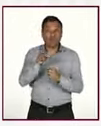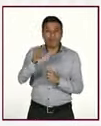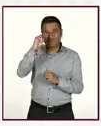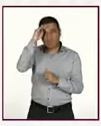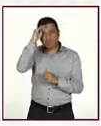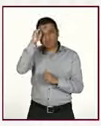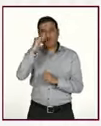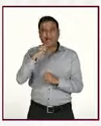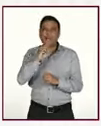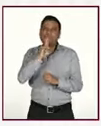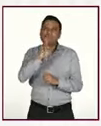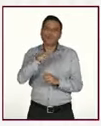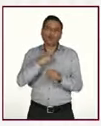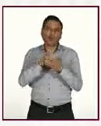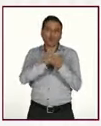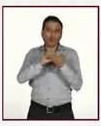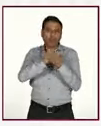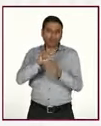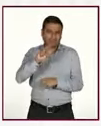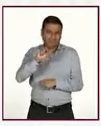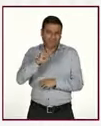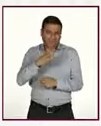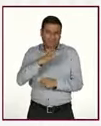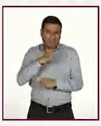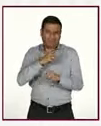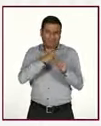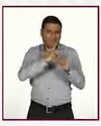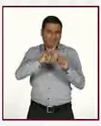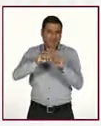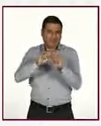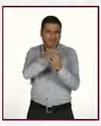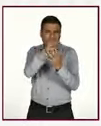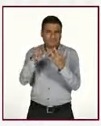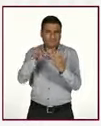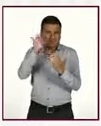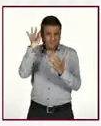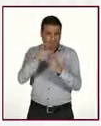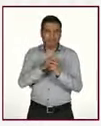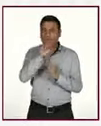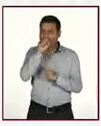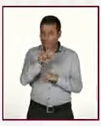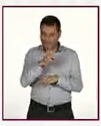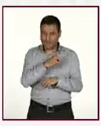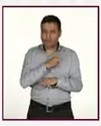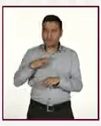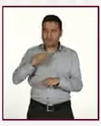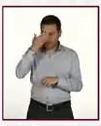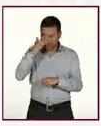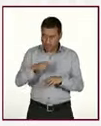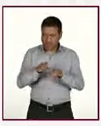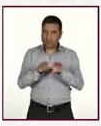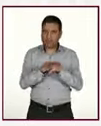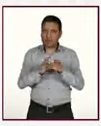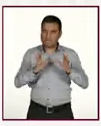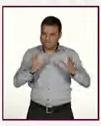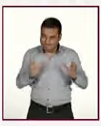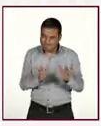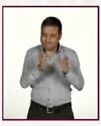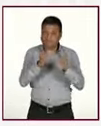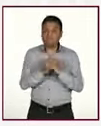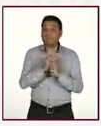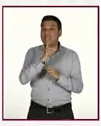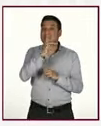es, ¿no? Ahí está. Y también establecer un sistema de motivación efectivo, ¿no? La crianza es